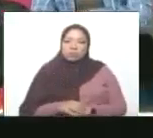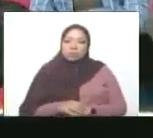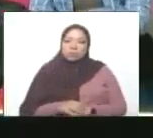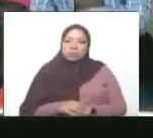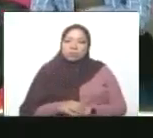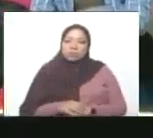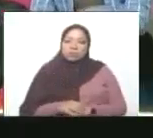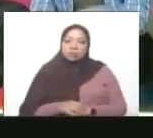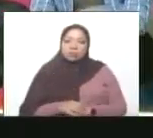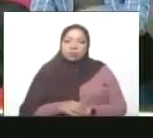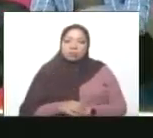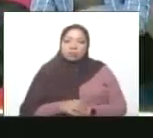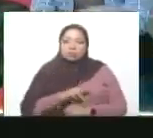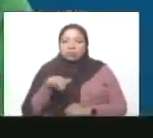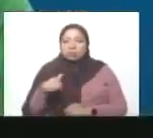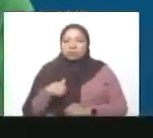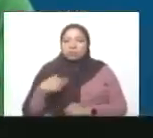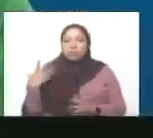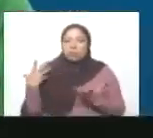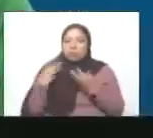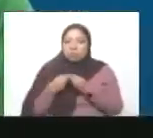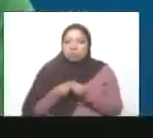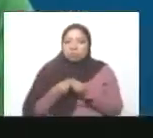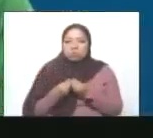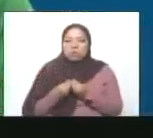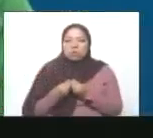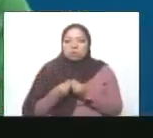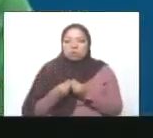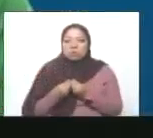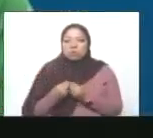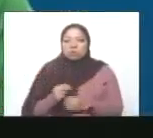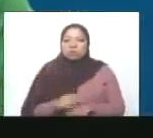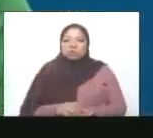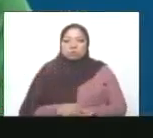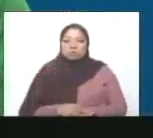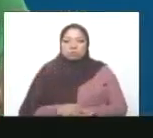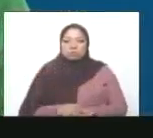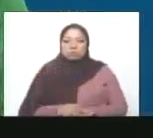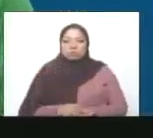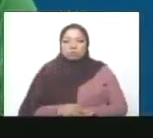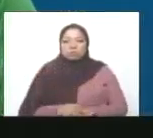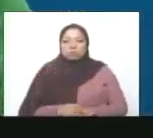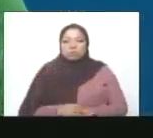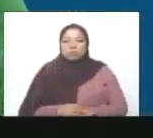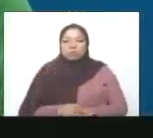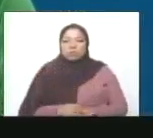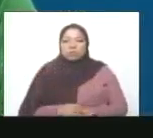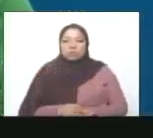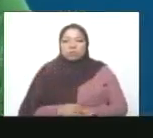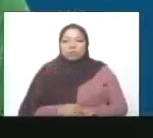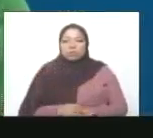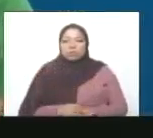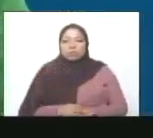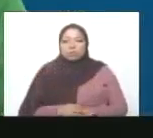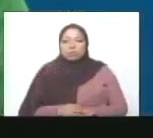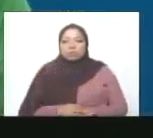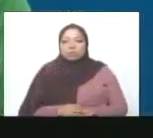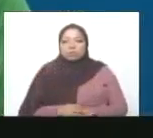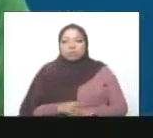Bueno, señor presidente, le digo al compañero combativo Castro Soteldo, yo he estado con él, él ha hecho